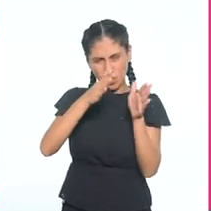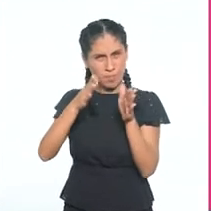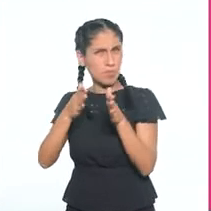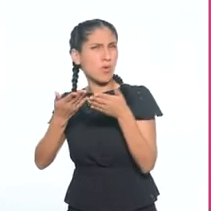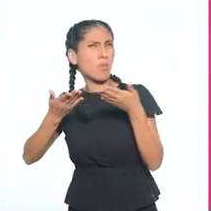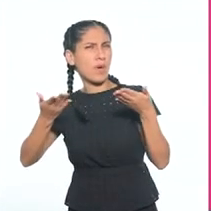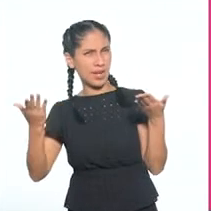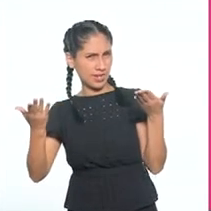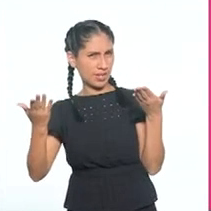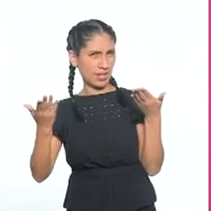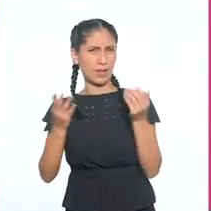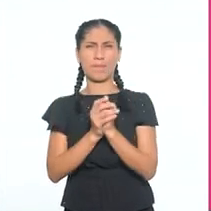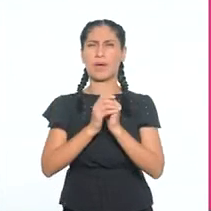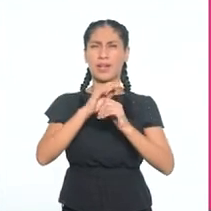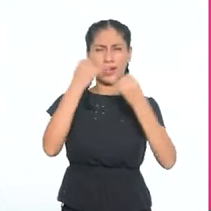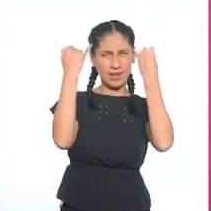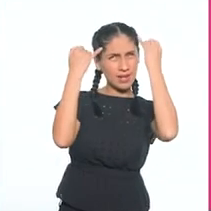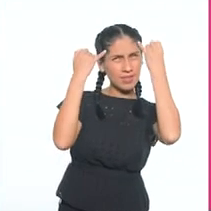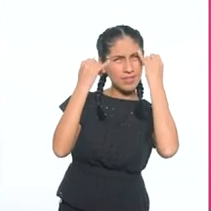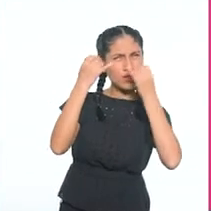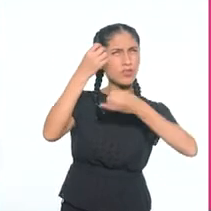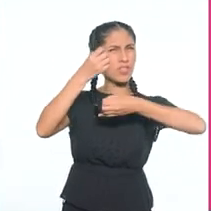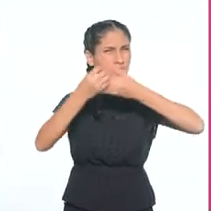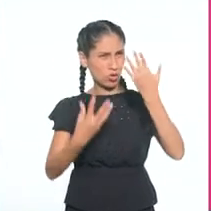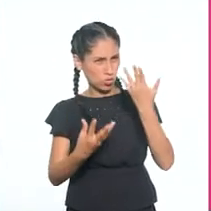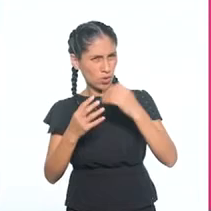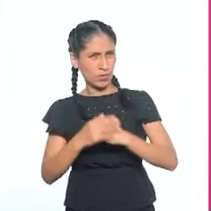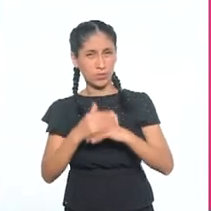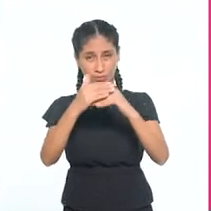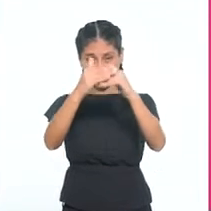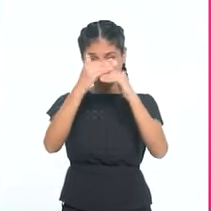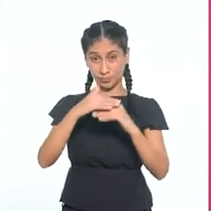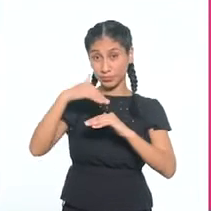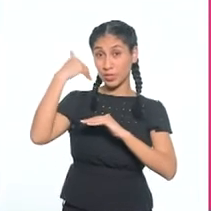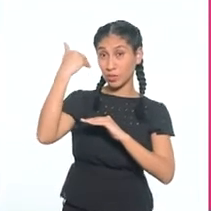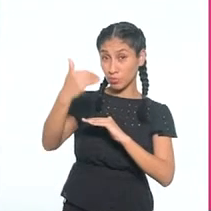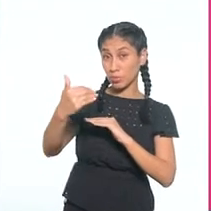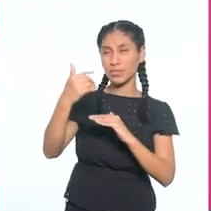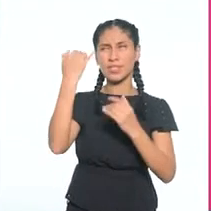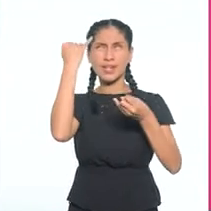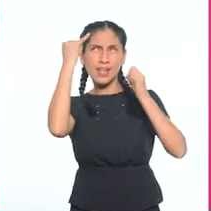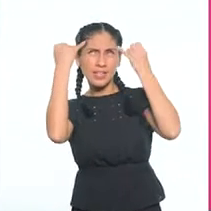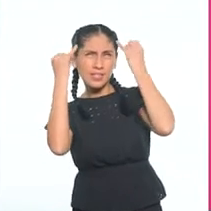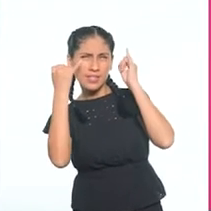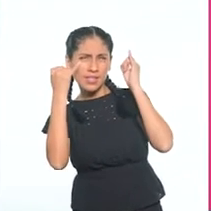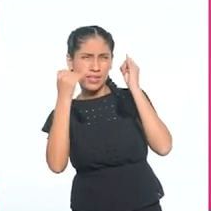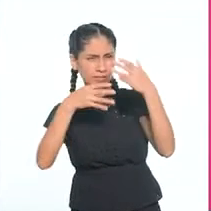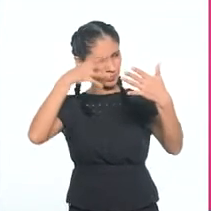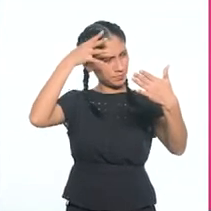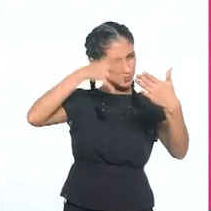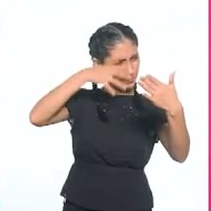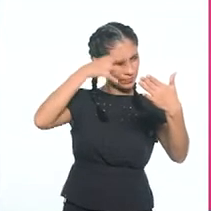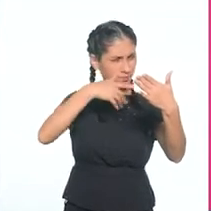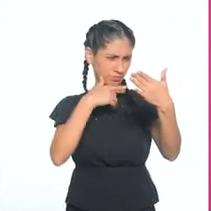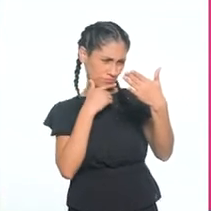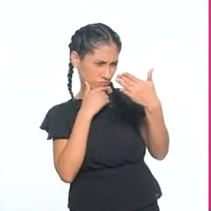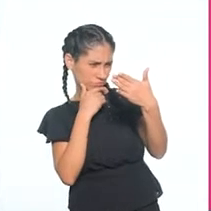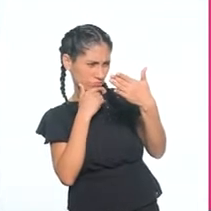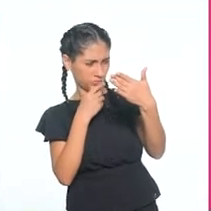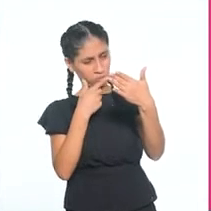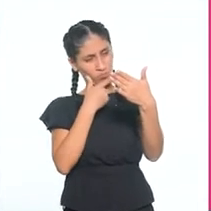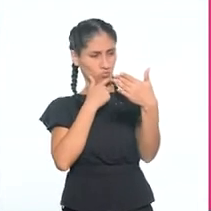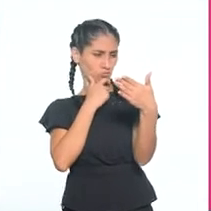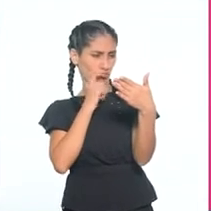máximo para la generación de ideas luego de este tiempo las ideas se analizan